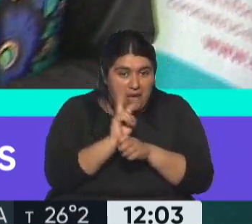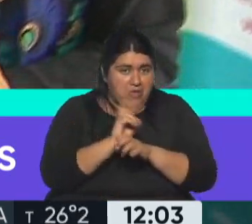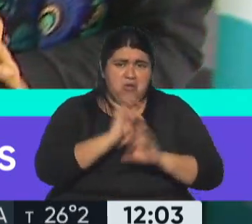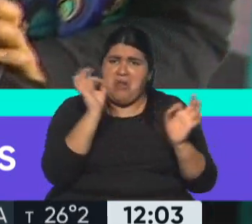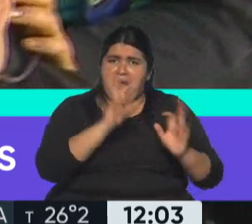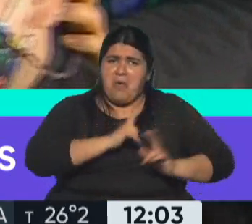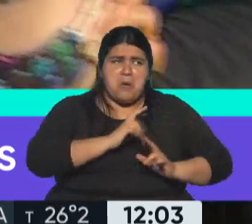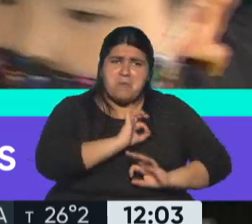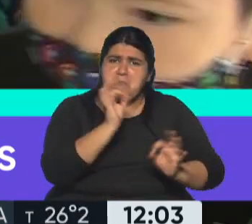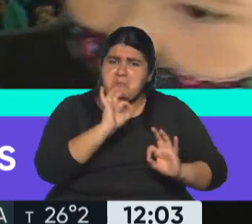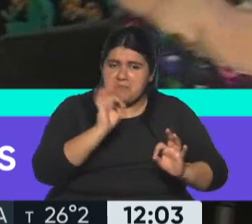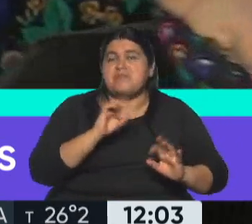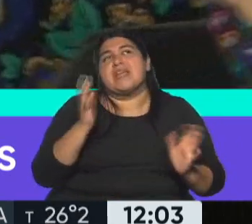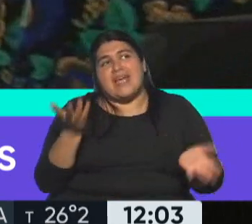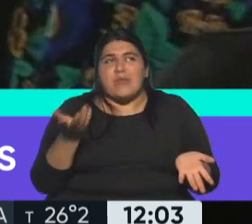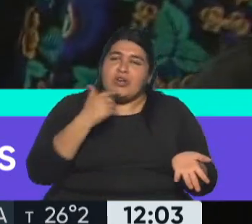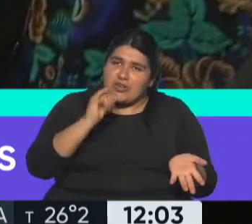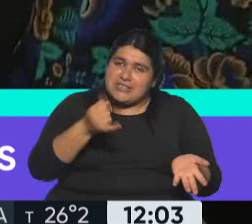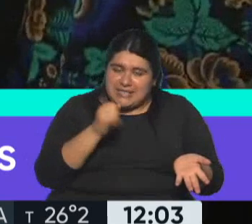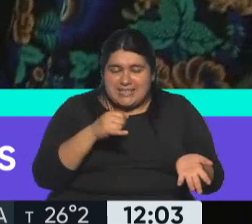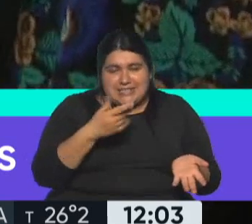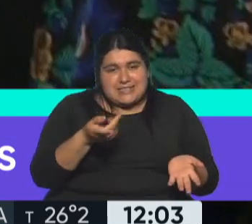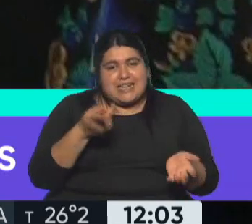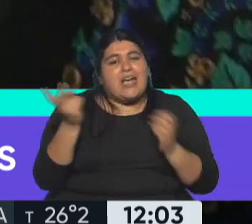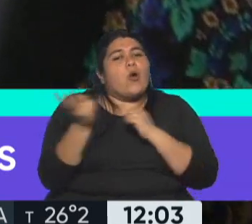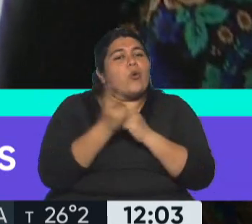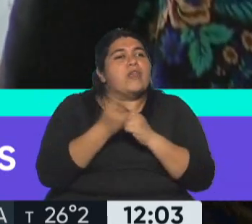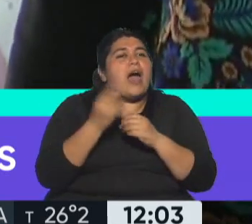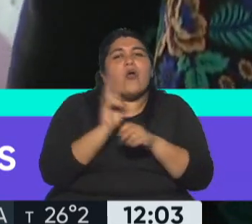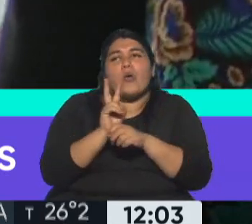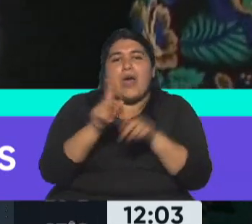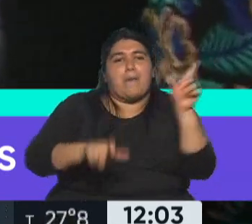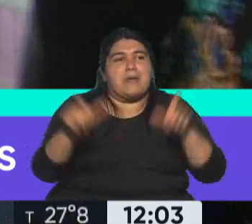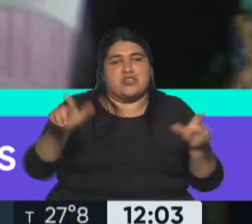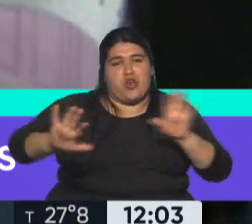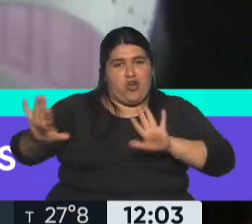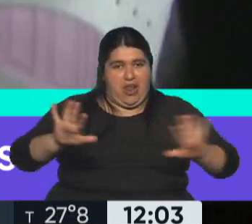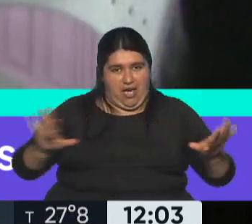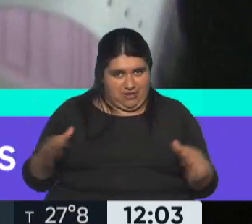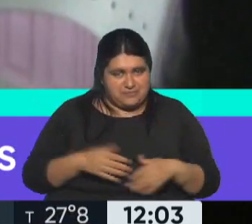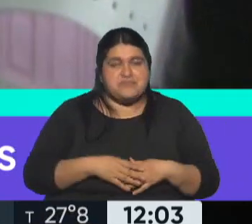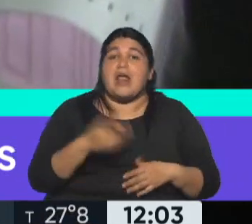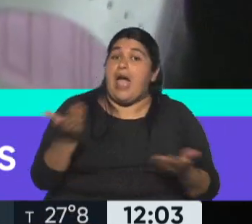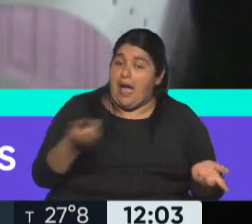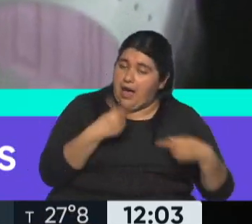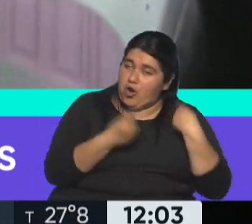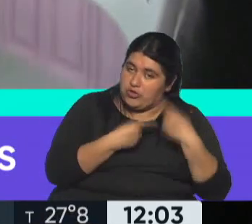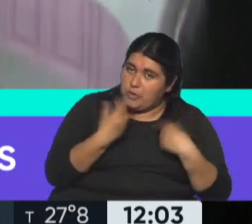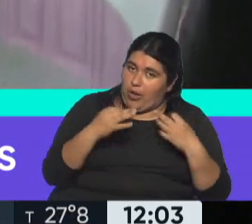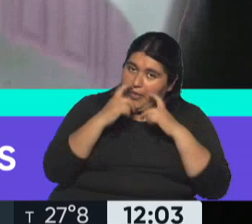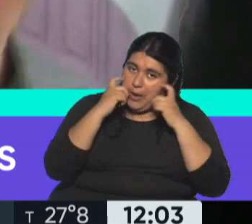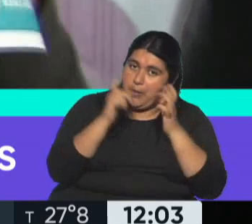no. ¿No? Bueno, sí, prevención contra la gente. Ah, perfecto. Tenés que seguir cuidándote. ¿Y qué te